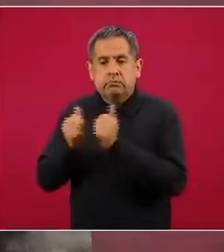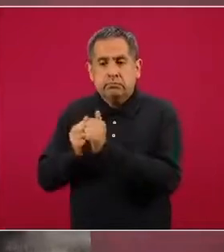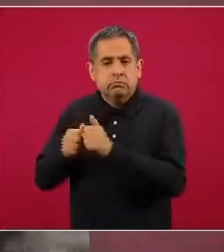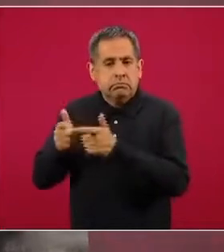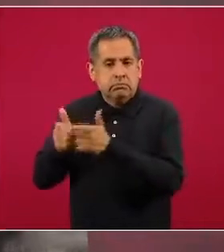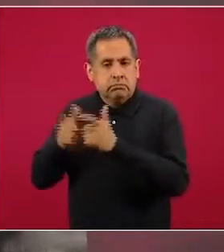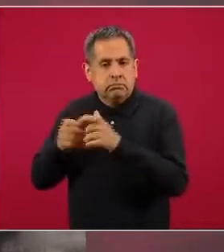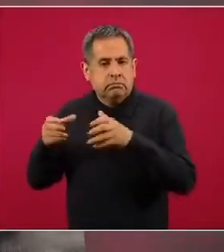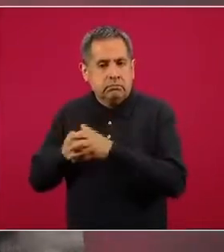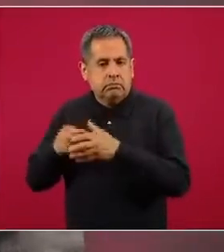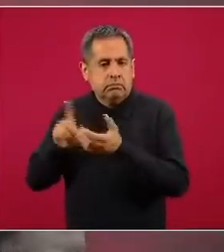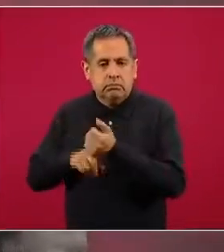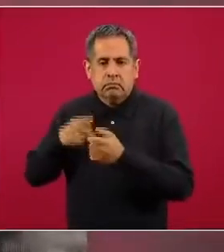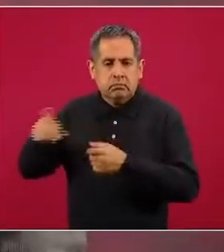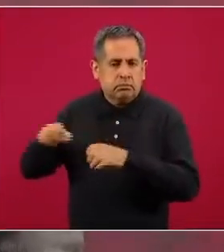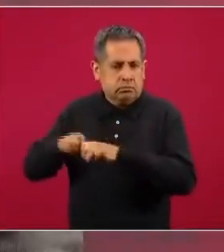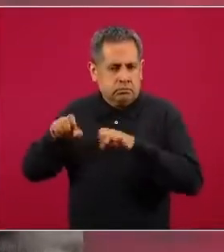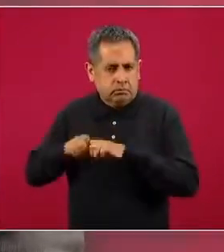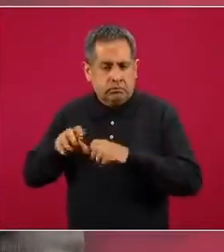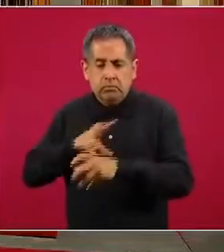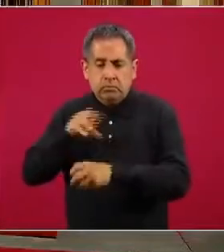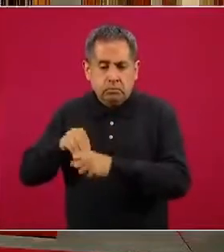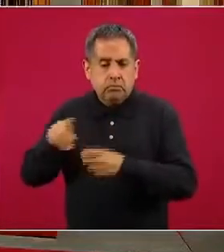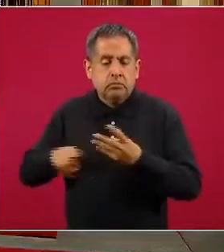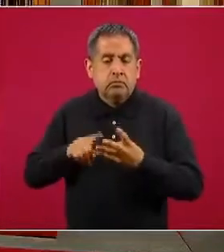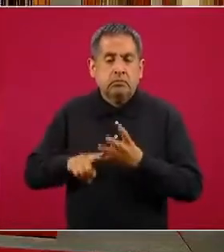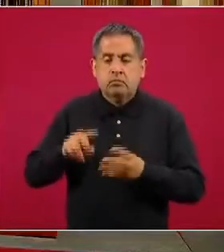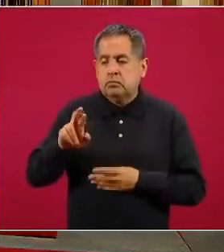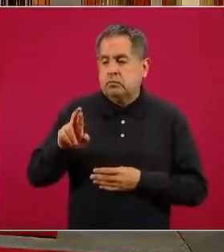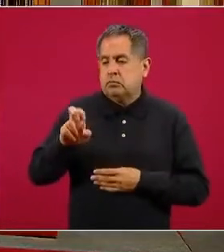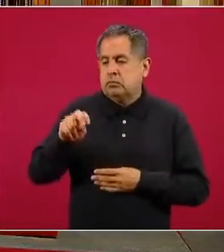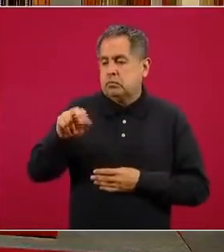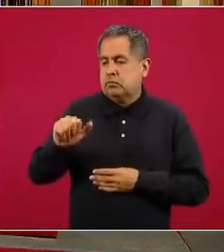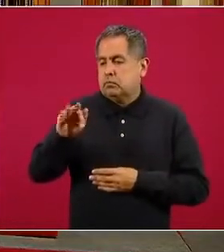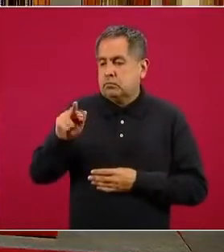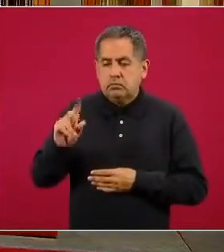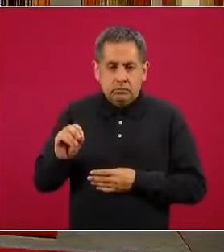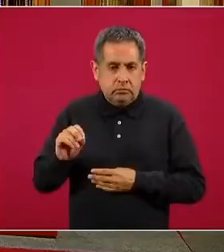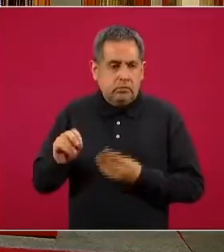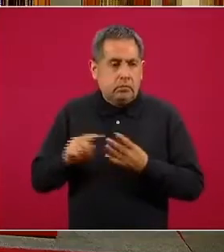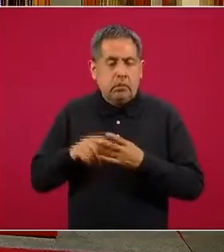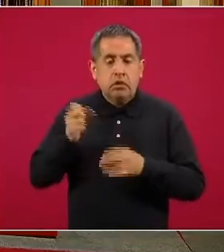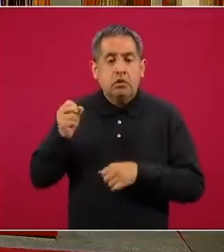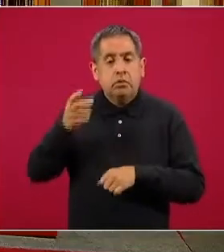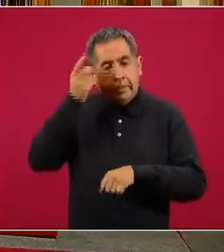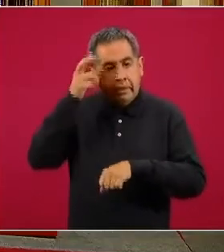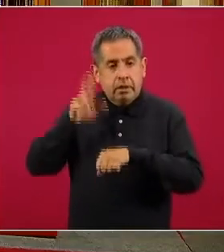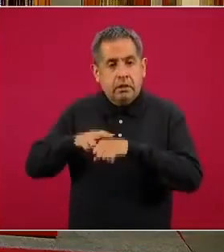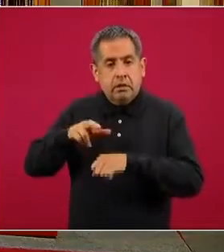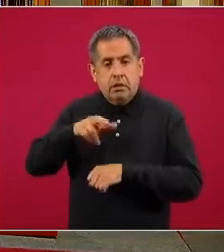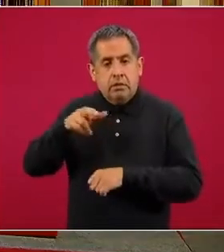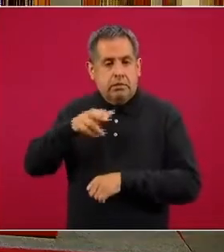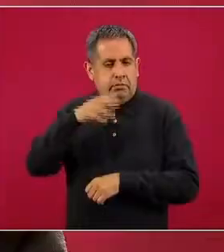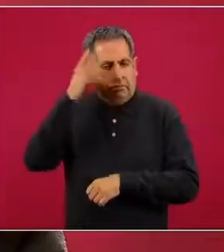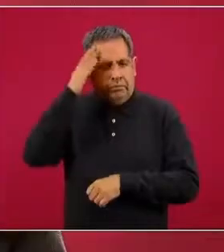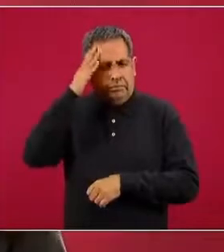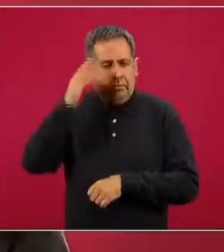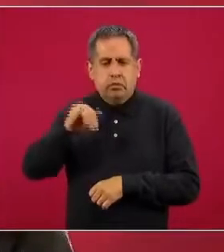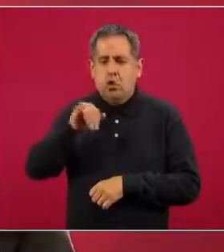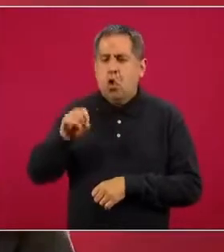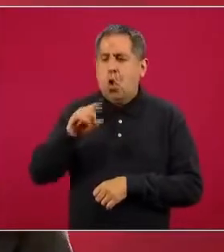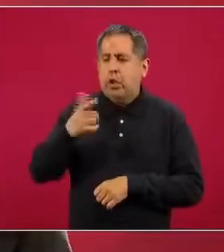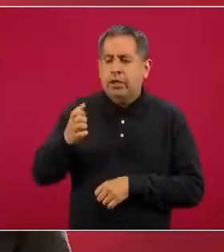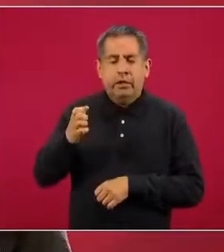técnico junto con su equipo de trabajo. Agradecemos a RENAPO, en particular a su director general, el doctor Jorge